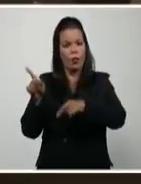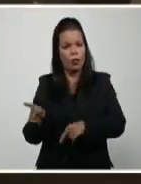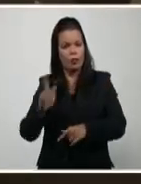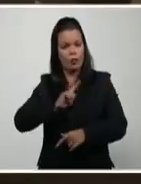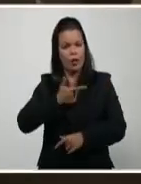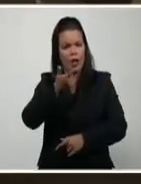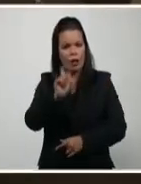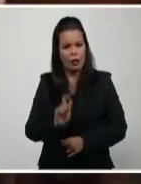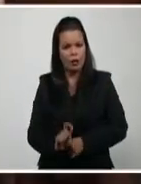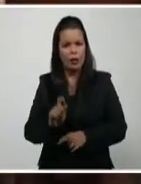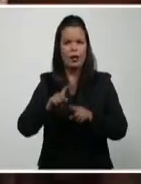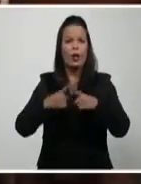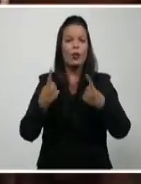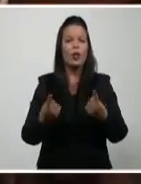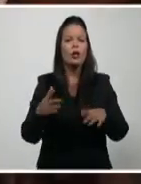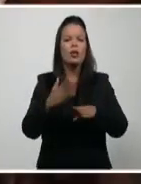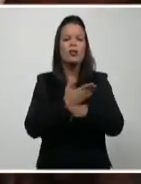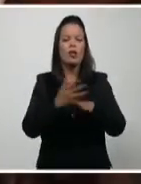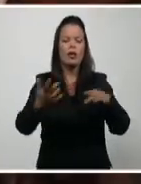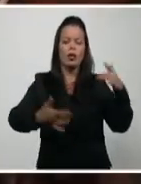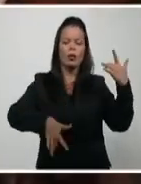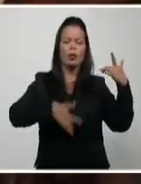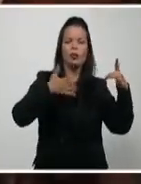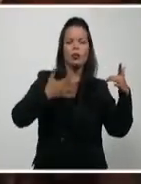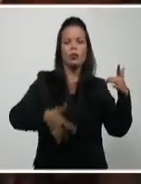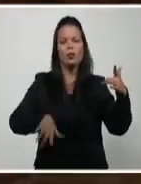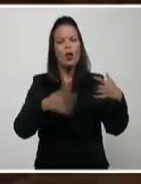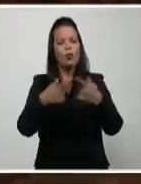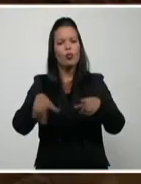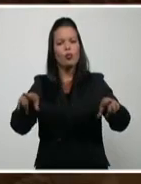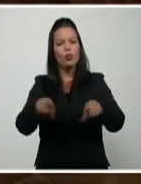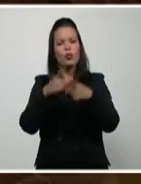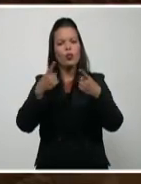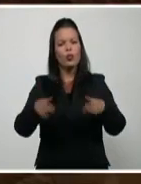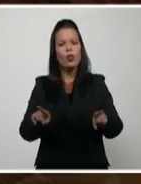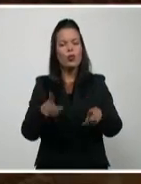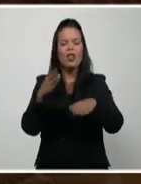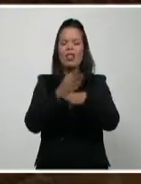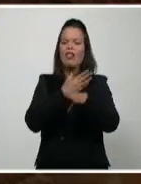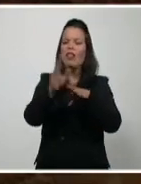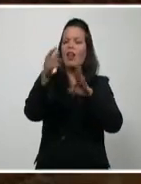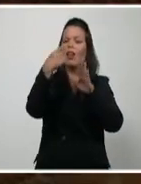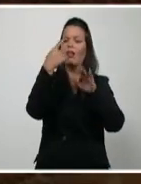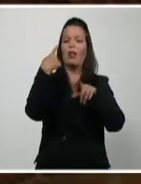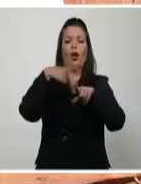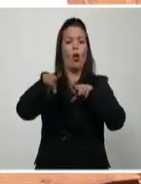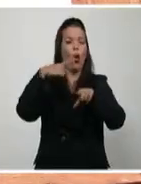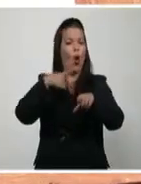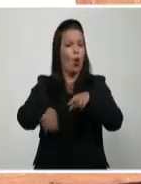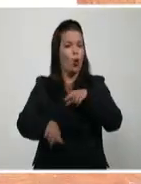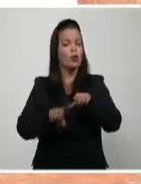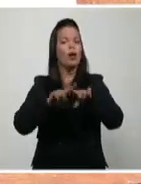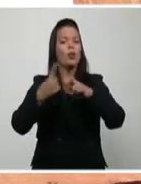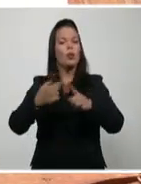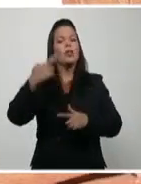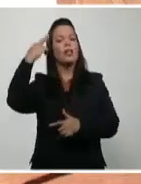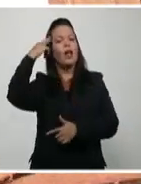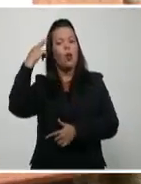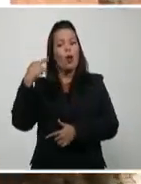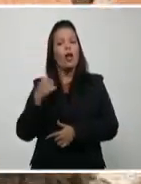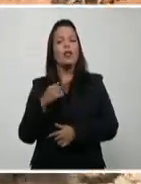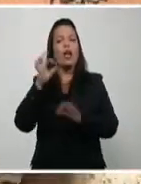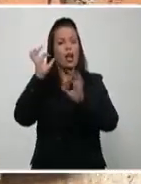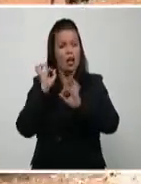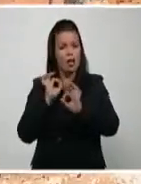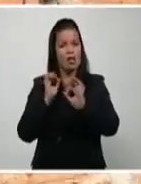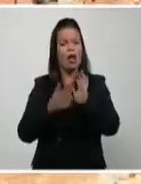a ella, con trovadoras que cantan su obra y múltiples detalles que recuerdan a una mujer martiana que hizo votos de